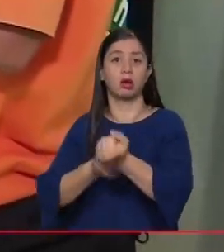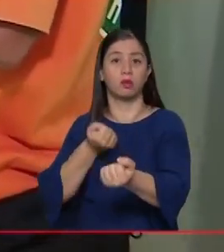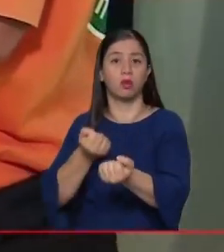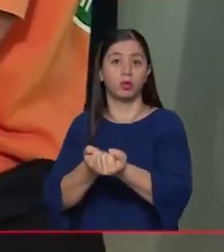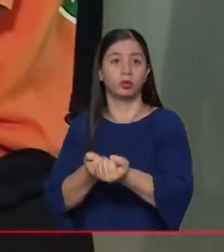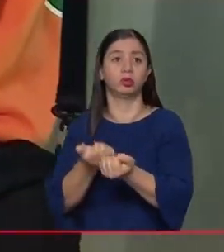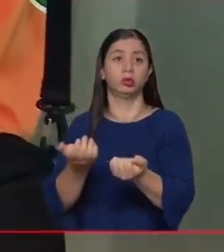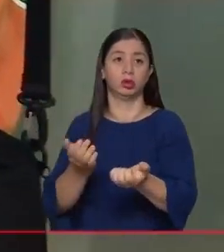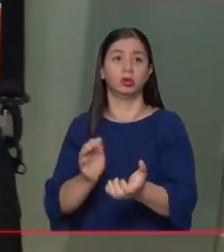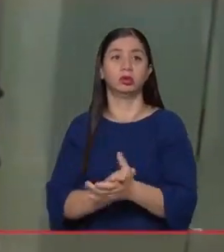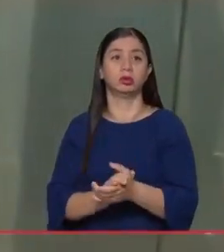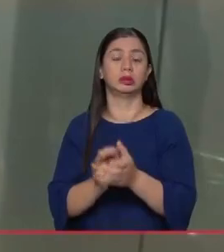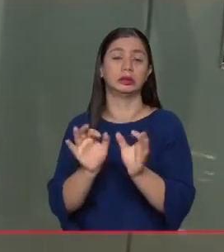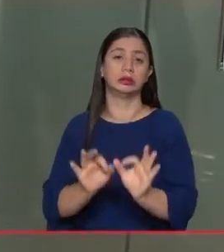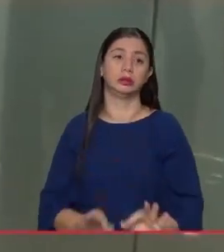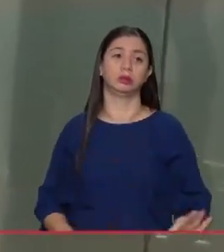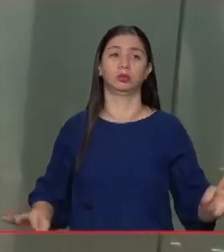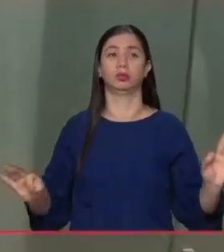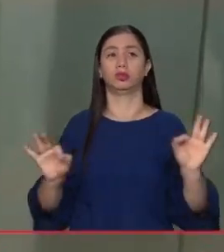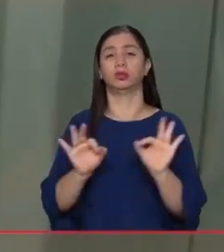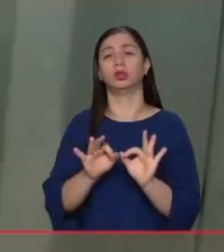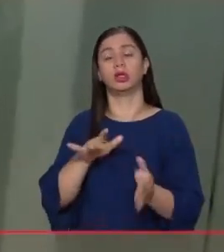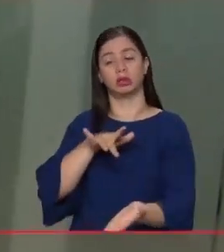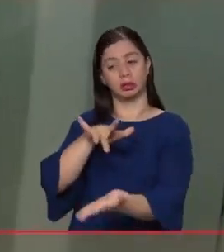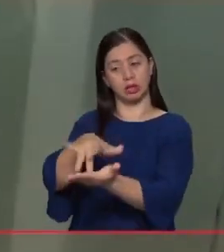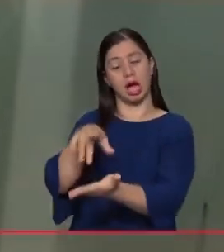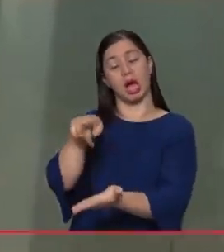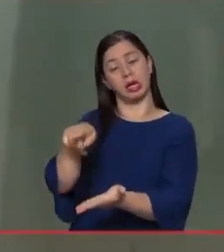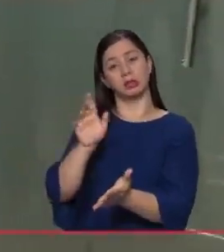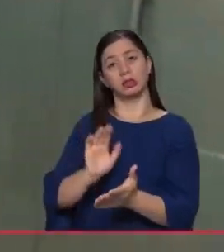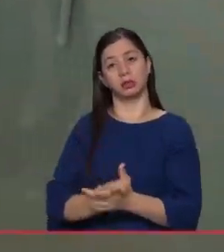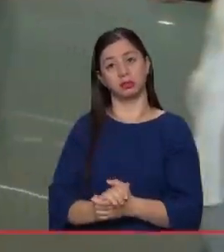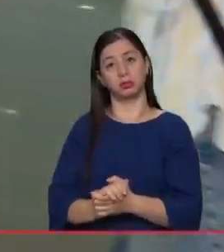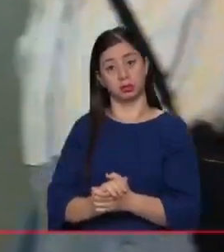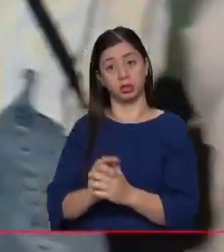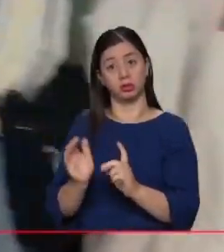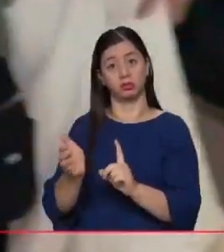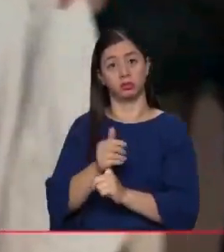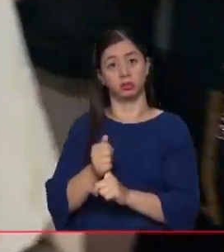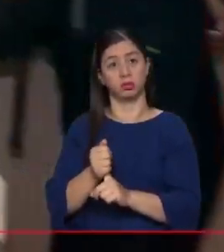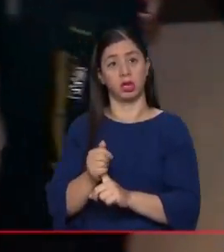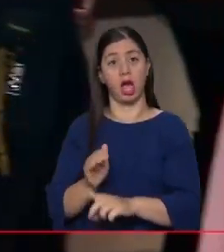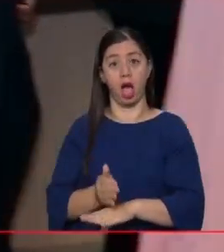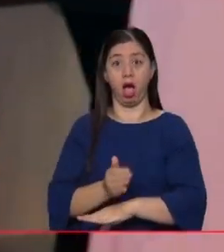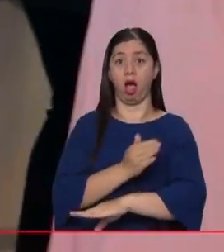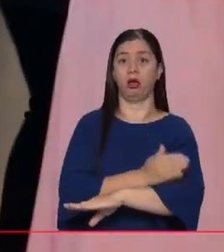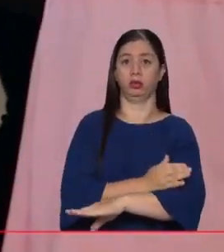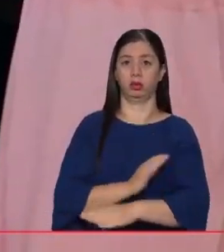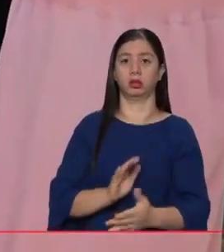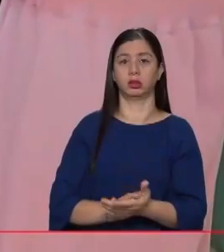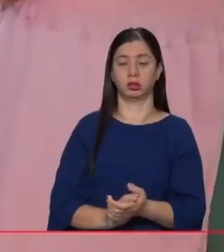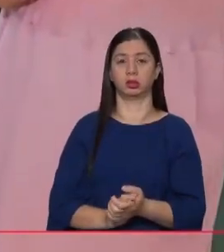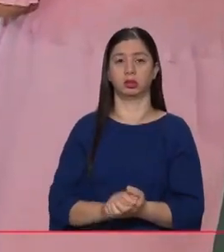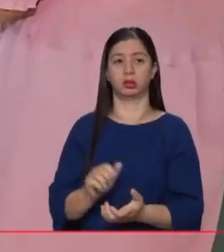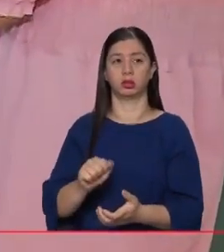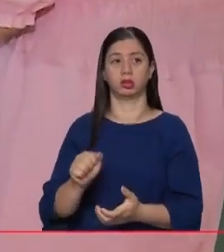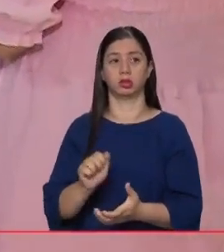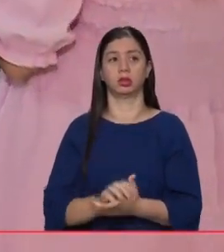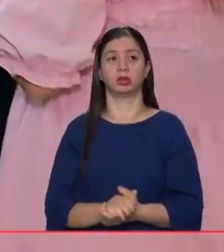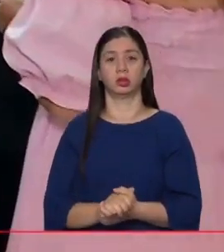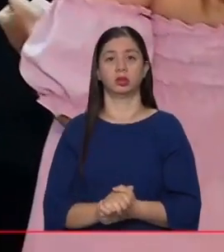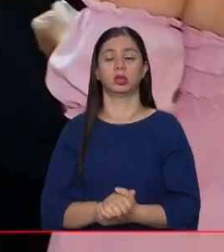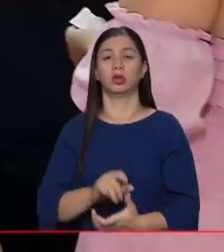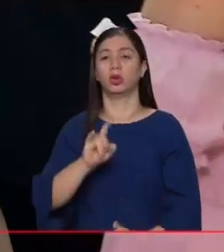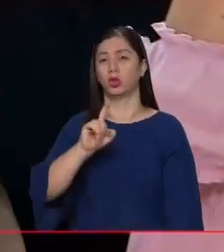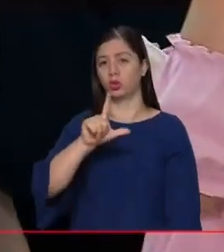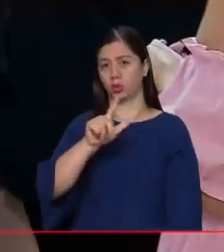apoyarlos, y pues lo más importante para nosotros era llegar allá. Y lo van a lograr, ¿no? Y antes de tiempo, ¿no? Porque el vuelo tenía previsto una hora. Sí, por